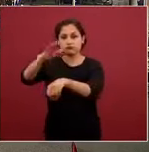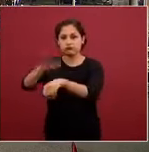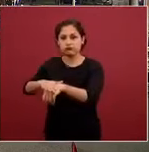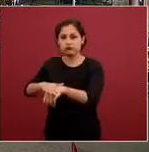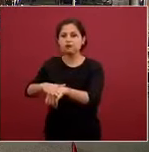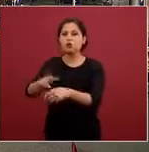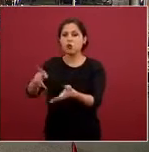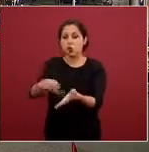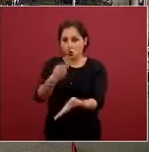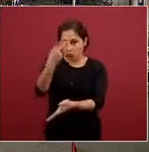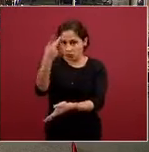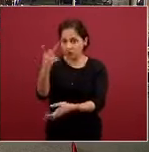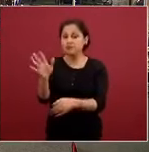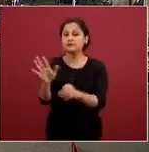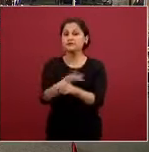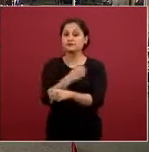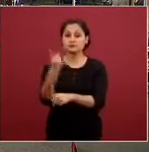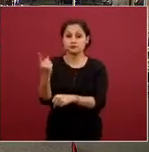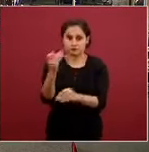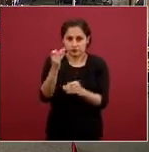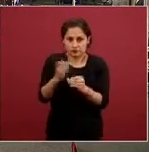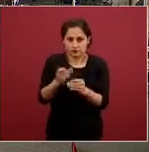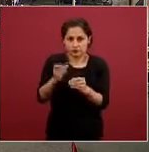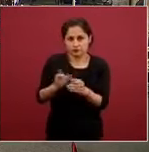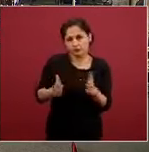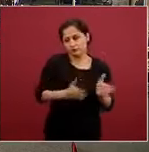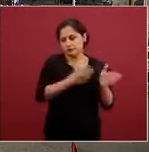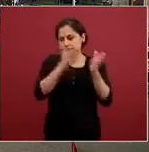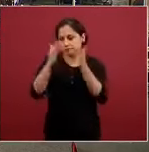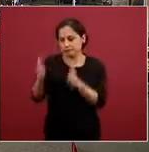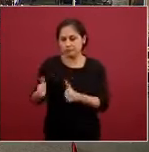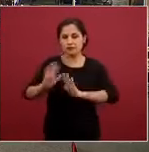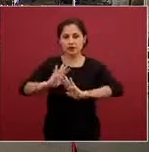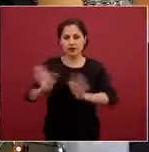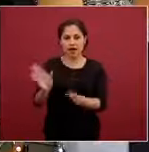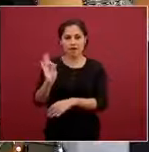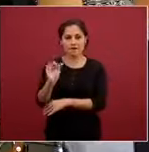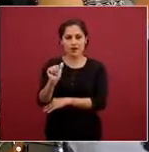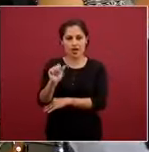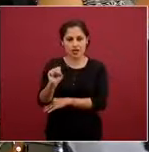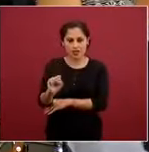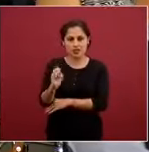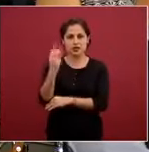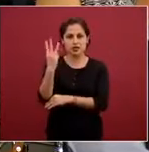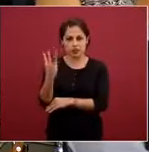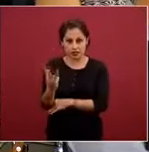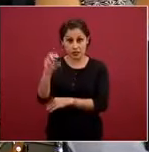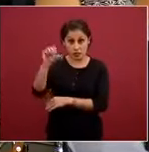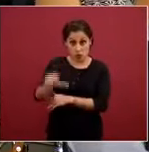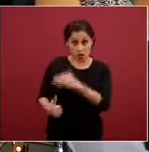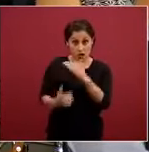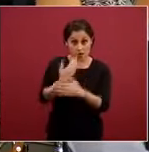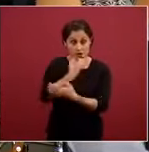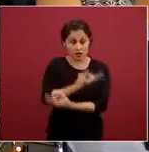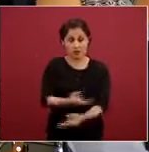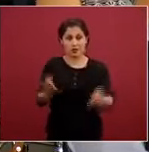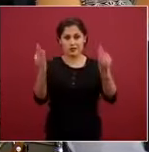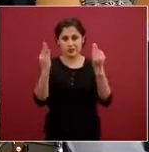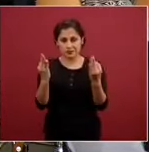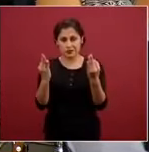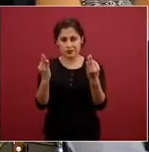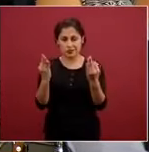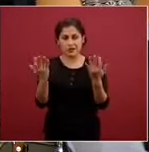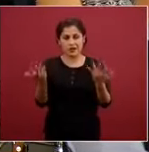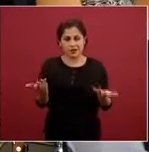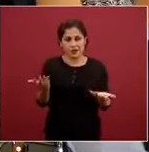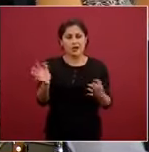ya estamos en la fase 3, como se declaró hoy en la mañana, ¿por qué hay ese temor de que se pueden